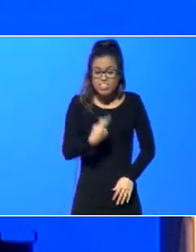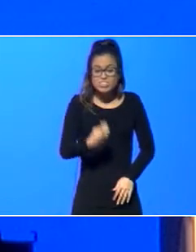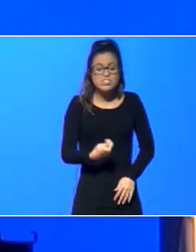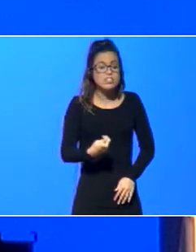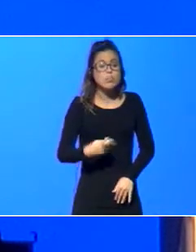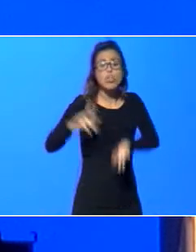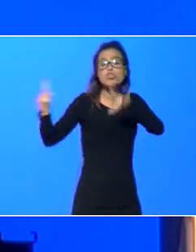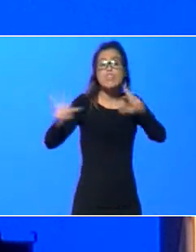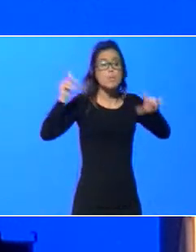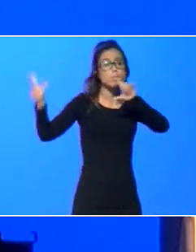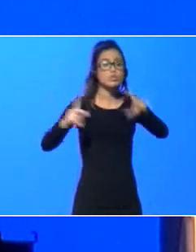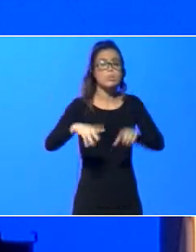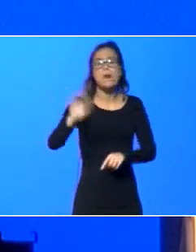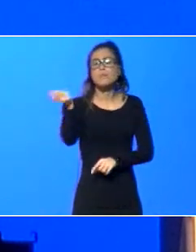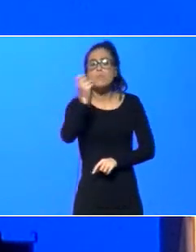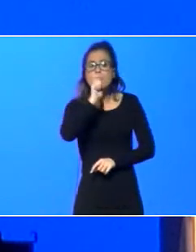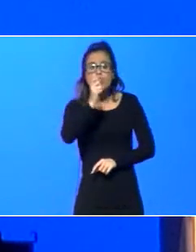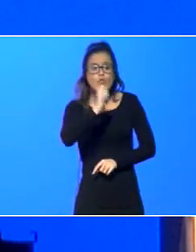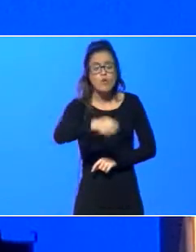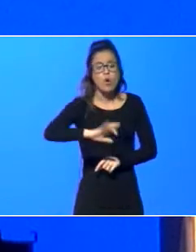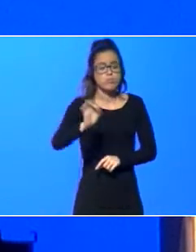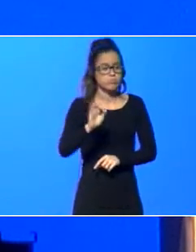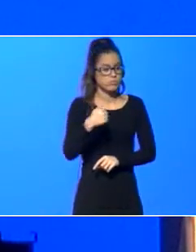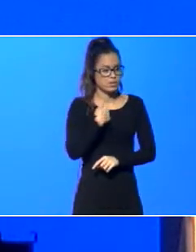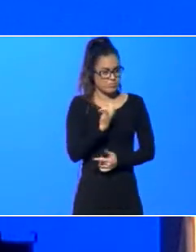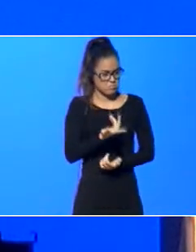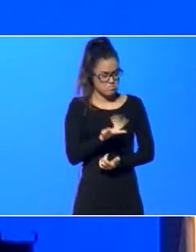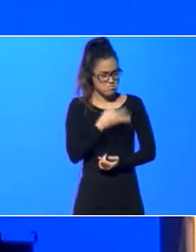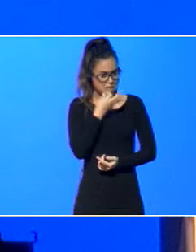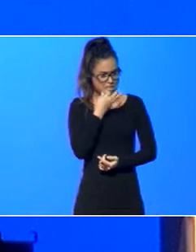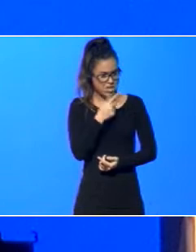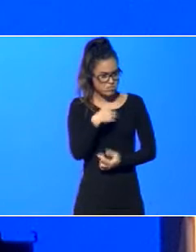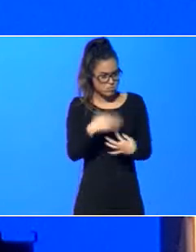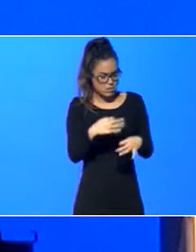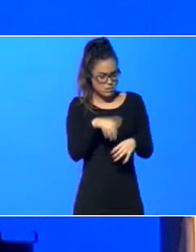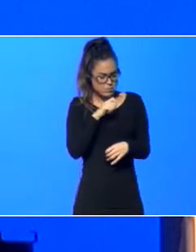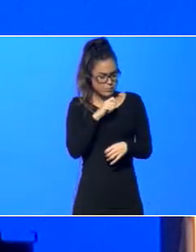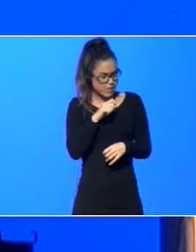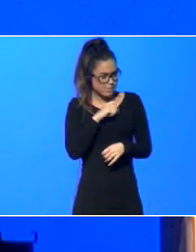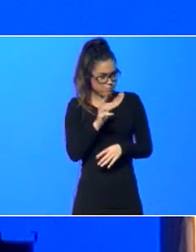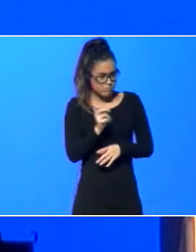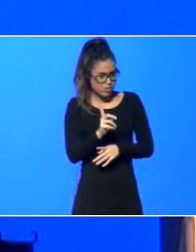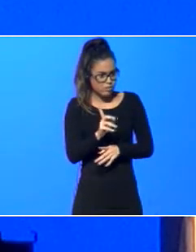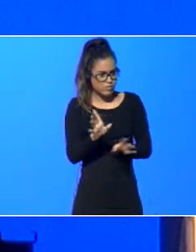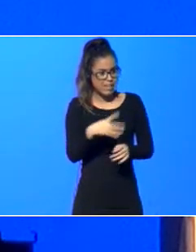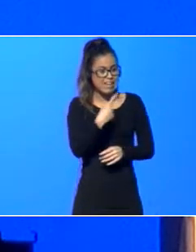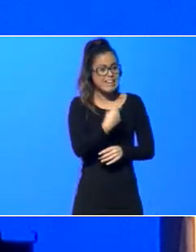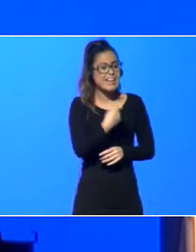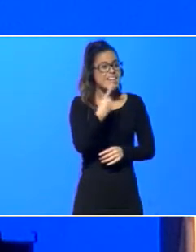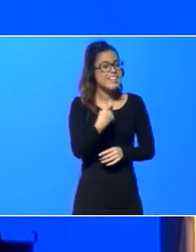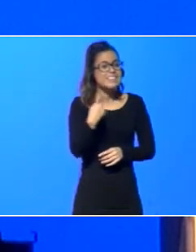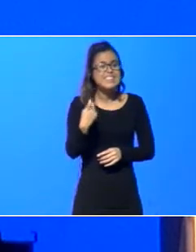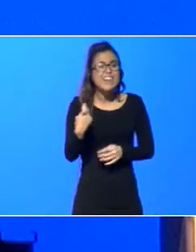las diapositivas, un micrófono. Pero yo, en realidad, para hablar no necesito micrófono. Las necesidades son